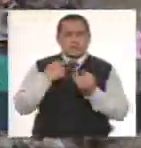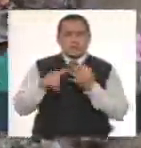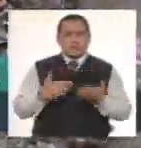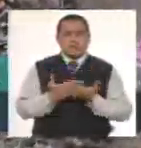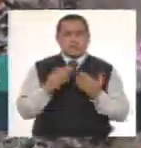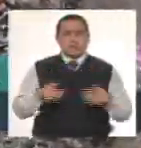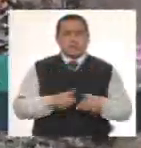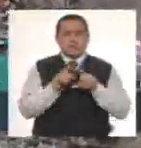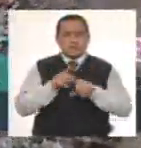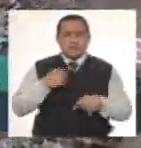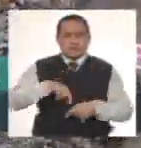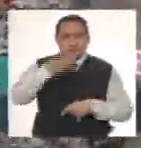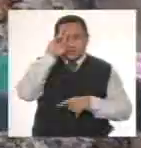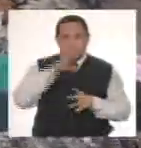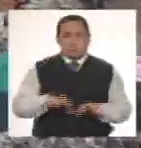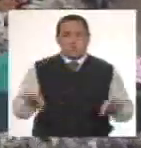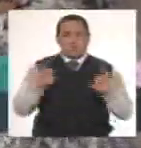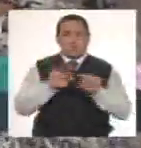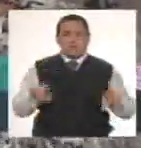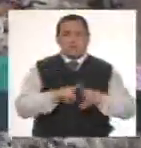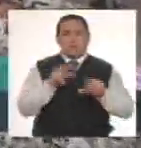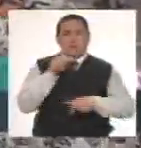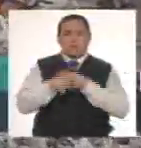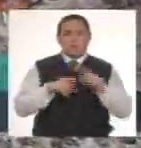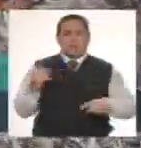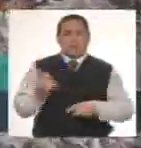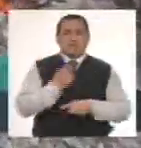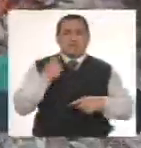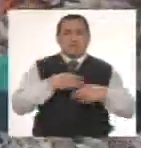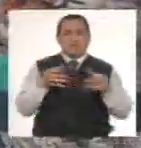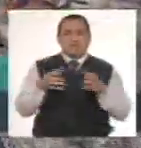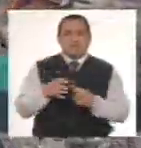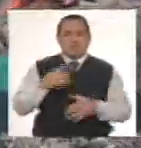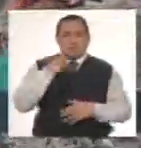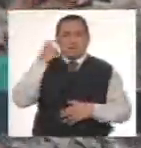productos nacionales. En el lugar, dirigentes de los comerciantes del Emporio